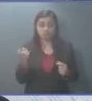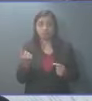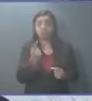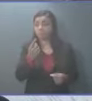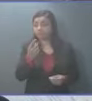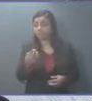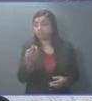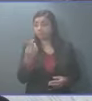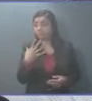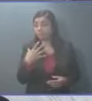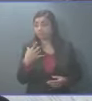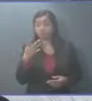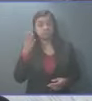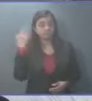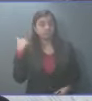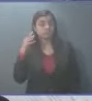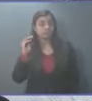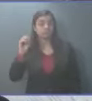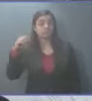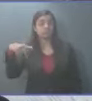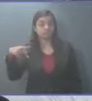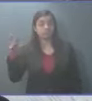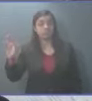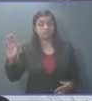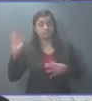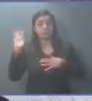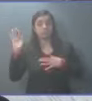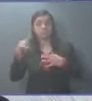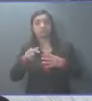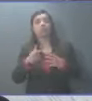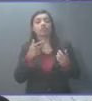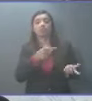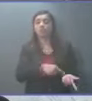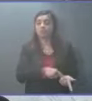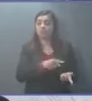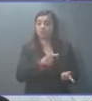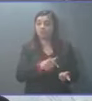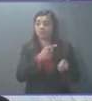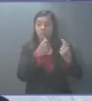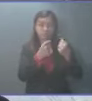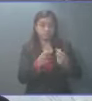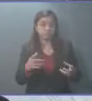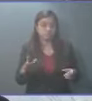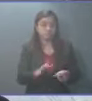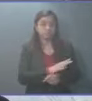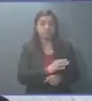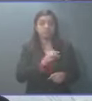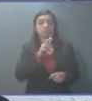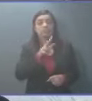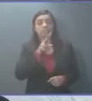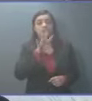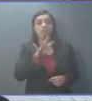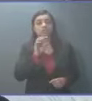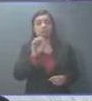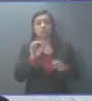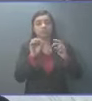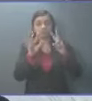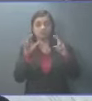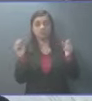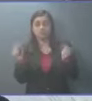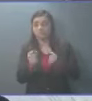dar usted y que él no se comprometía a dar ese monto, pero ahora ya sabemos que el costo total es de